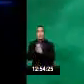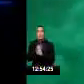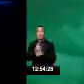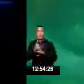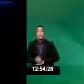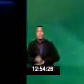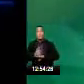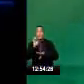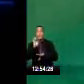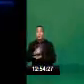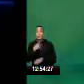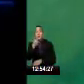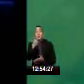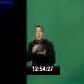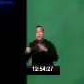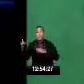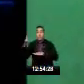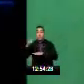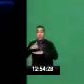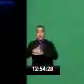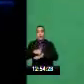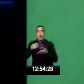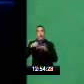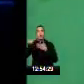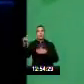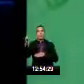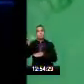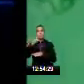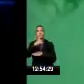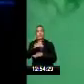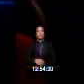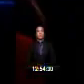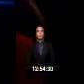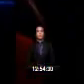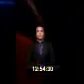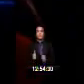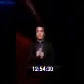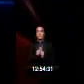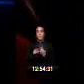autoridades ecuatorianas dicen que la aviación civil autoriza los vuelos en estrecho apego